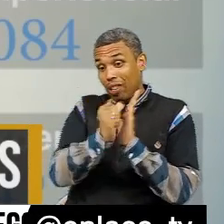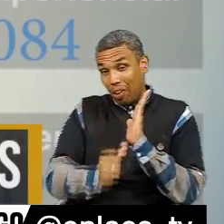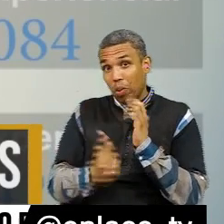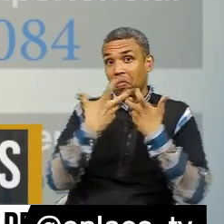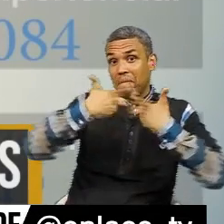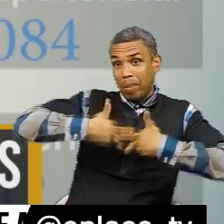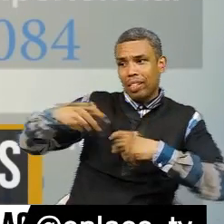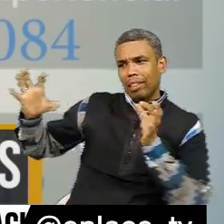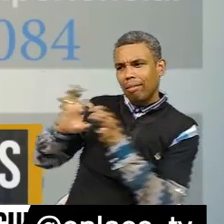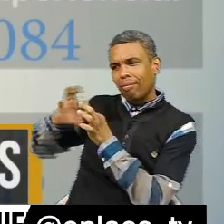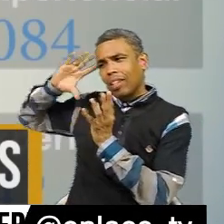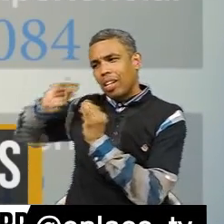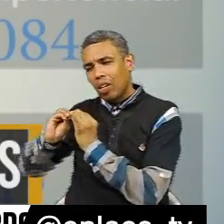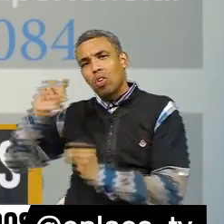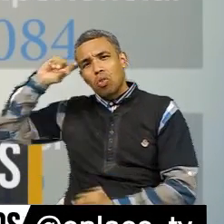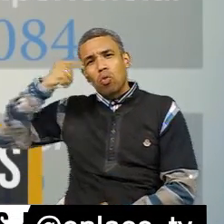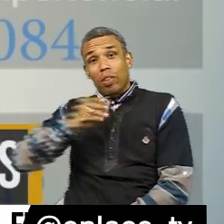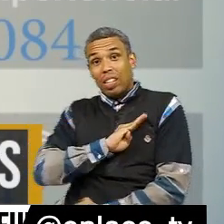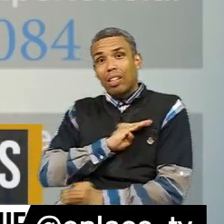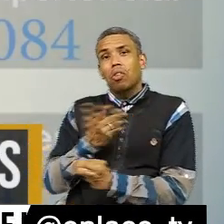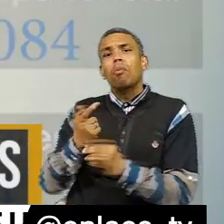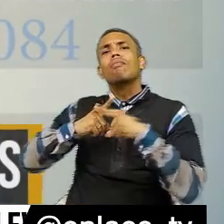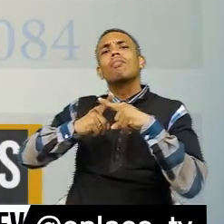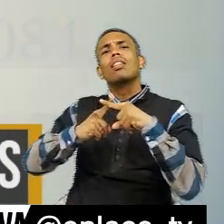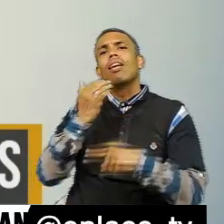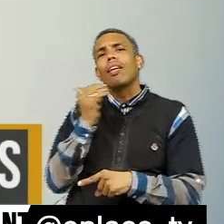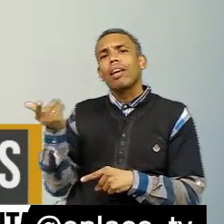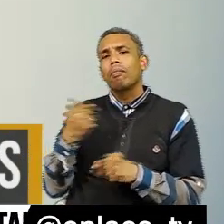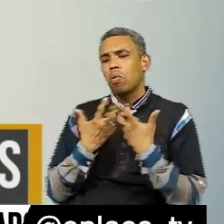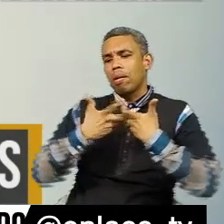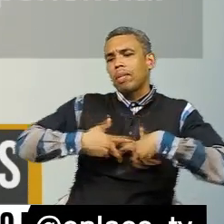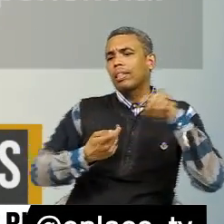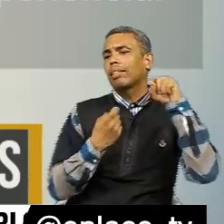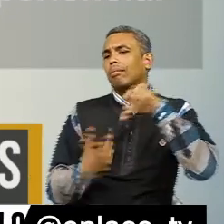9.241.542 pesos. Asimismo, en el caso de un tecnólogo, el